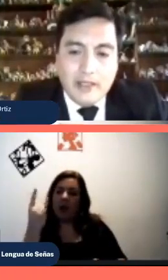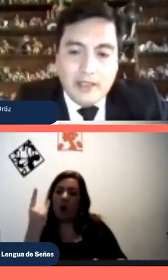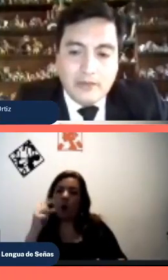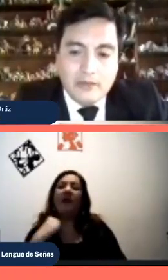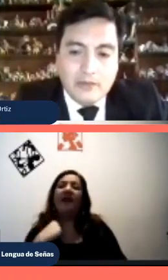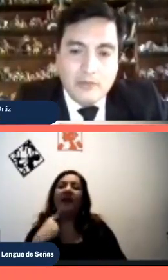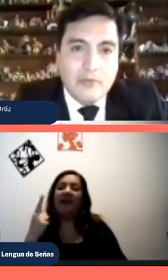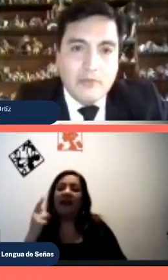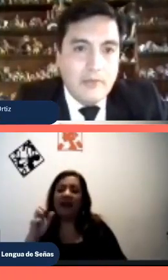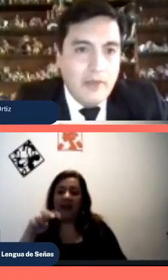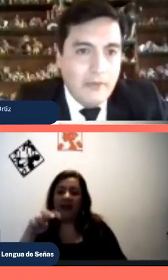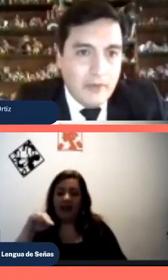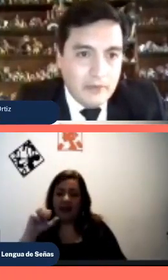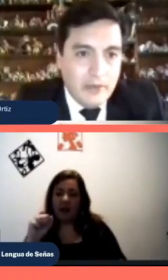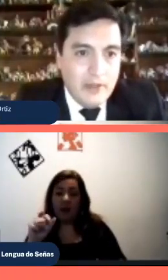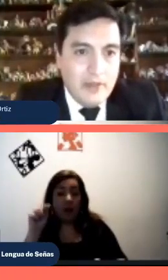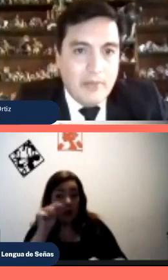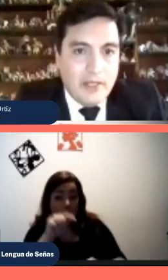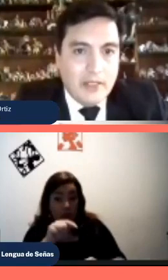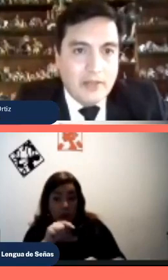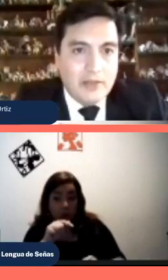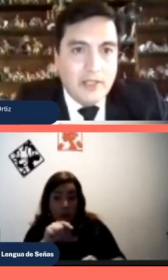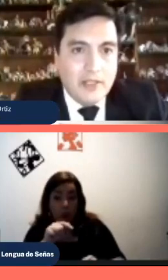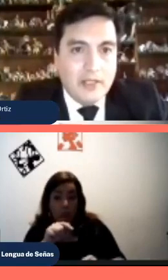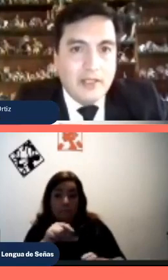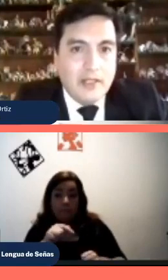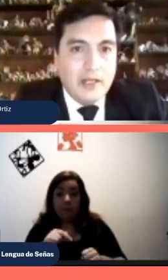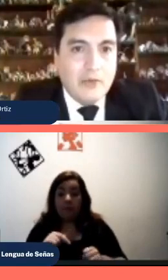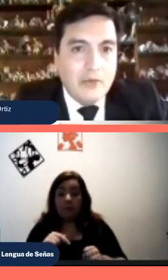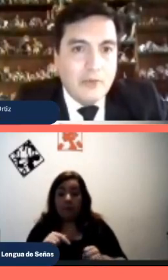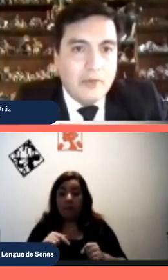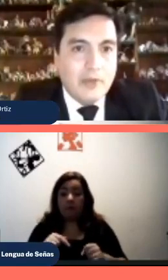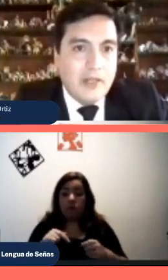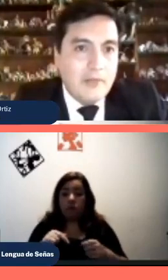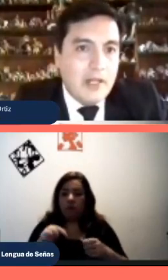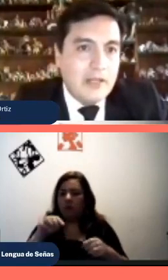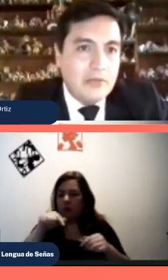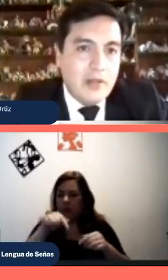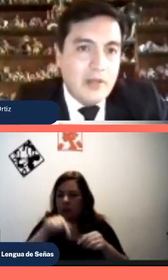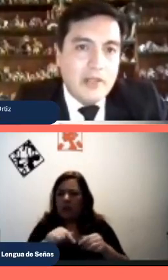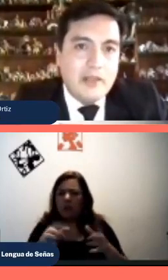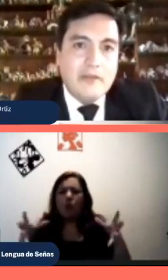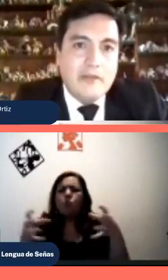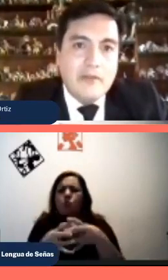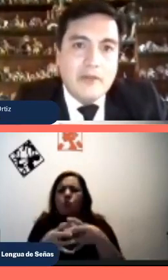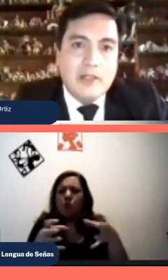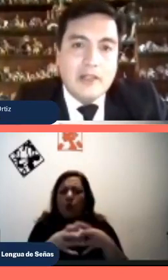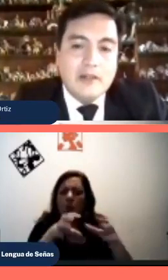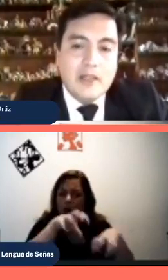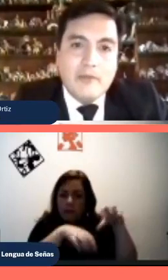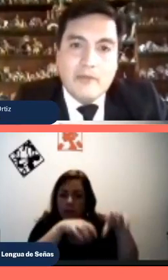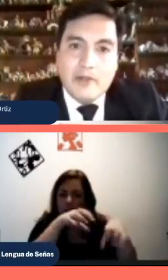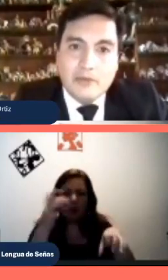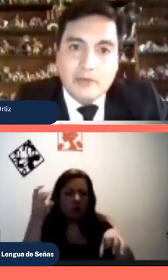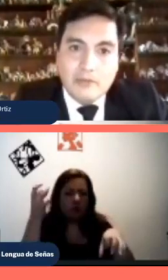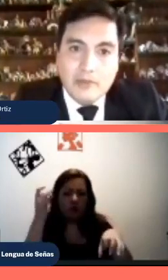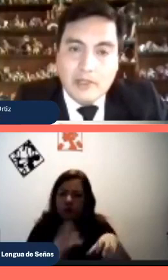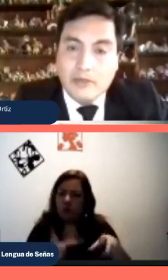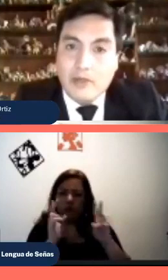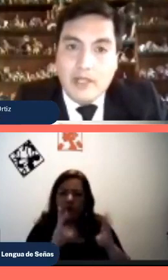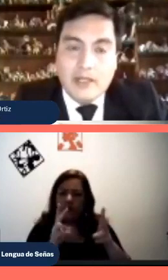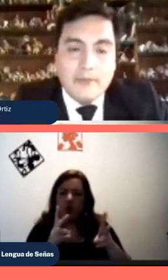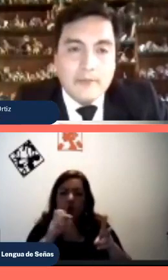Macrauquenia es un mamífero perteneciente a un grupo de animales que solamente vivió en el hemisferio sur,